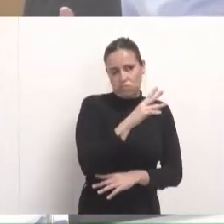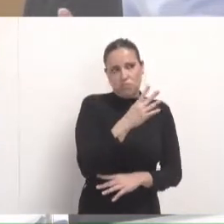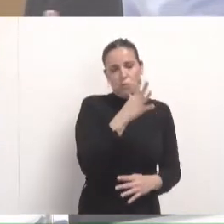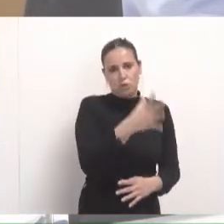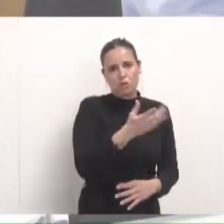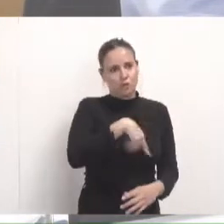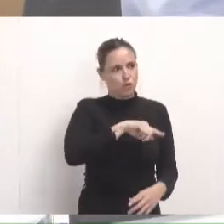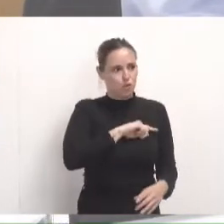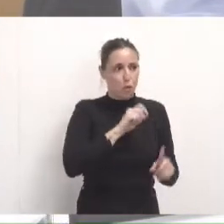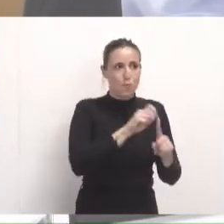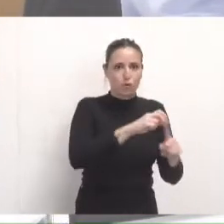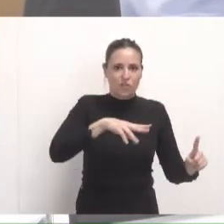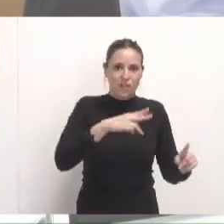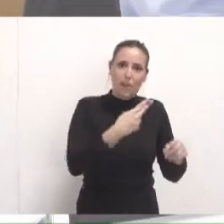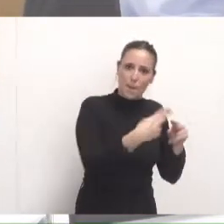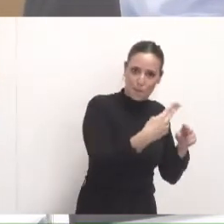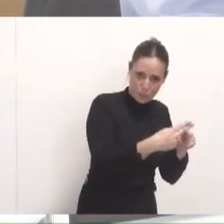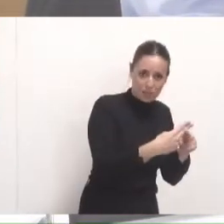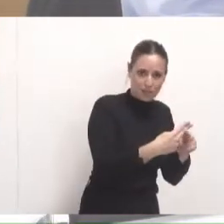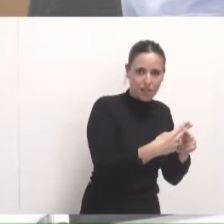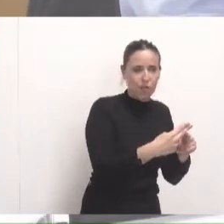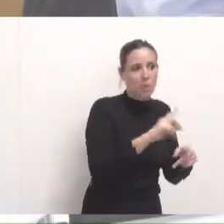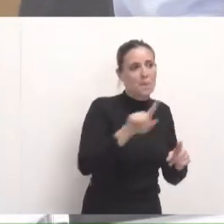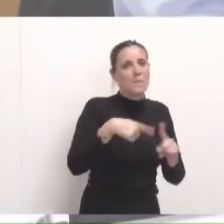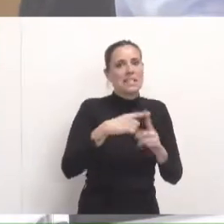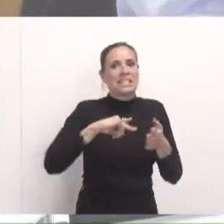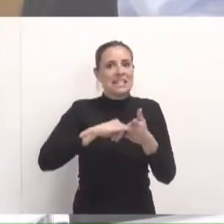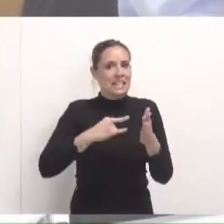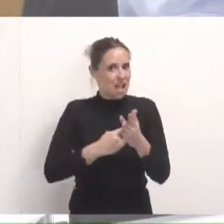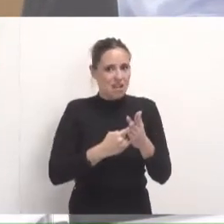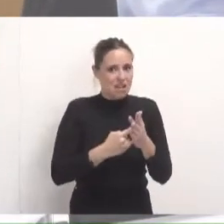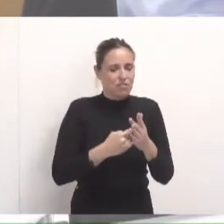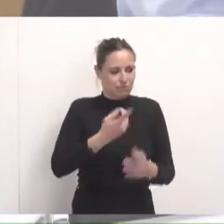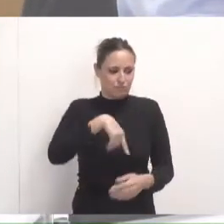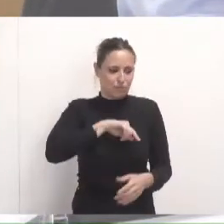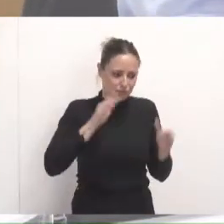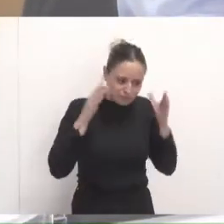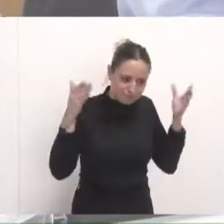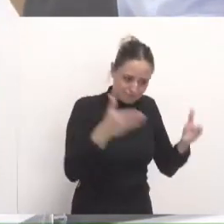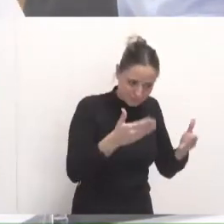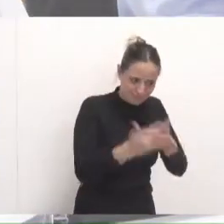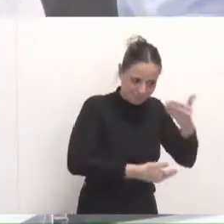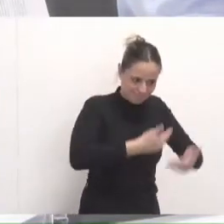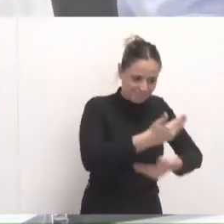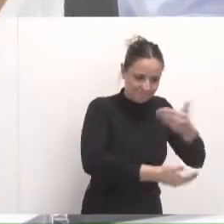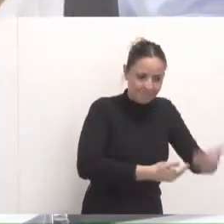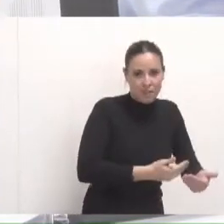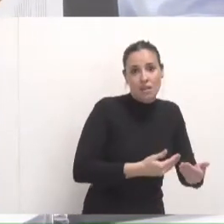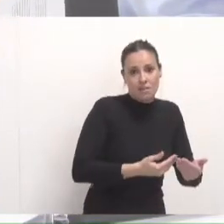desde el punto de vista político, sino desde el punto de vista técnico, con distintas reuniones a lo largo